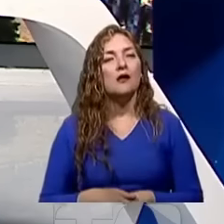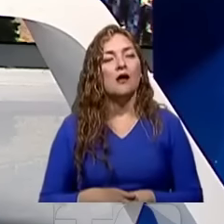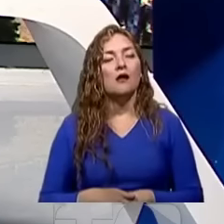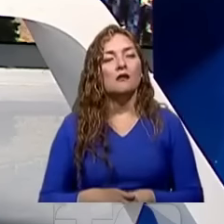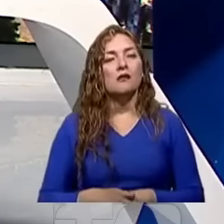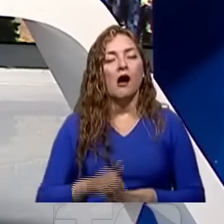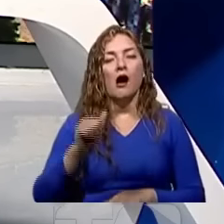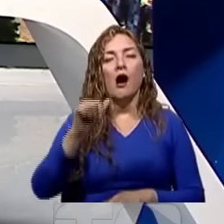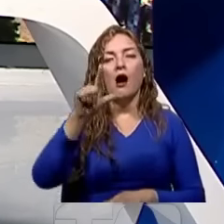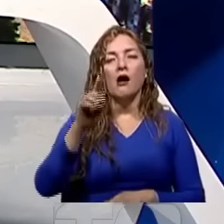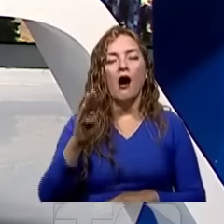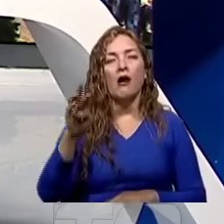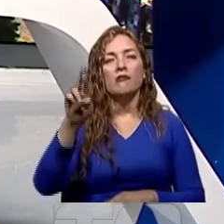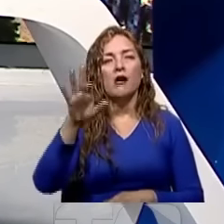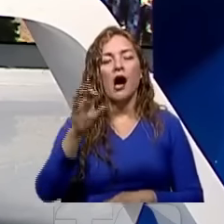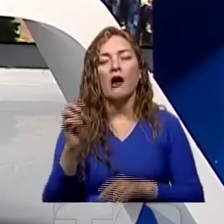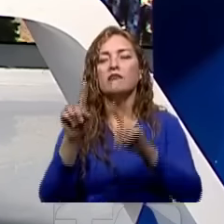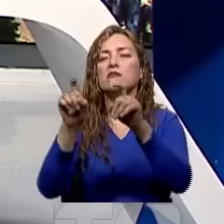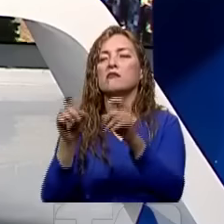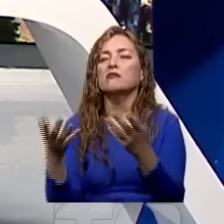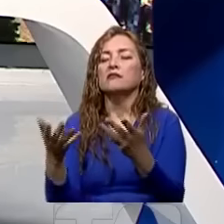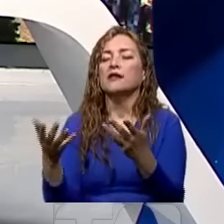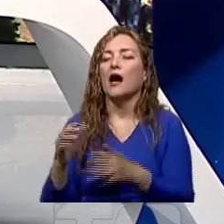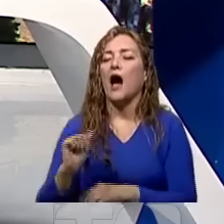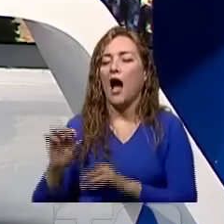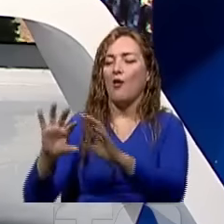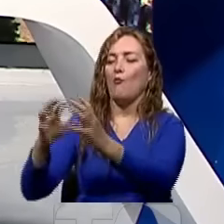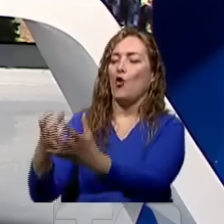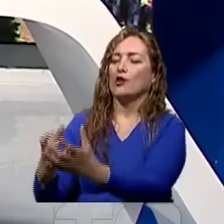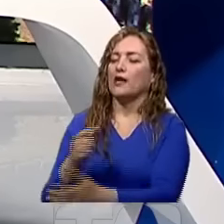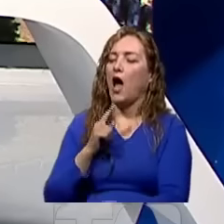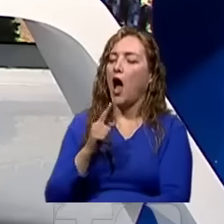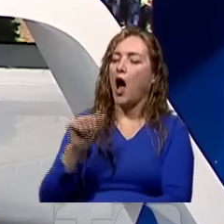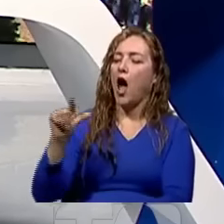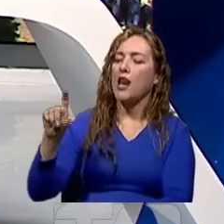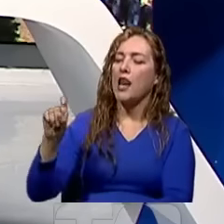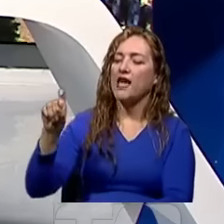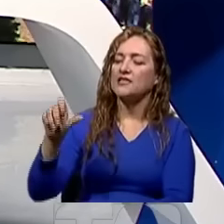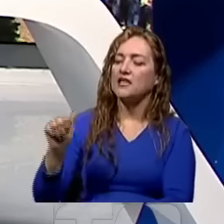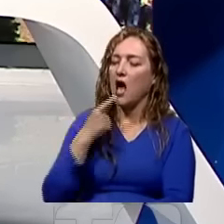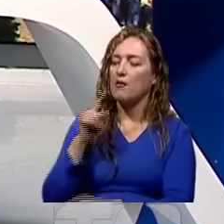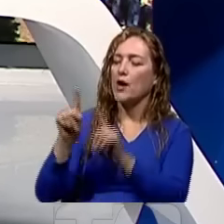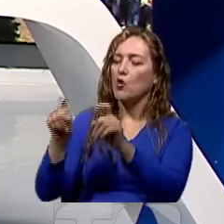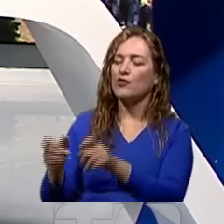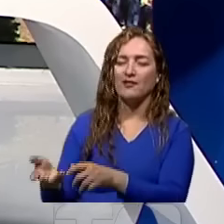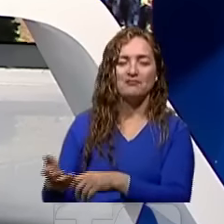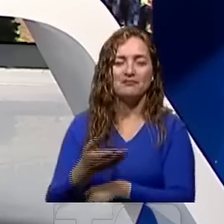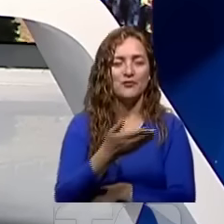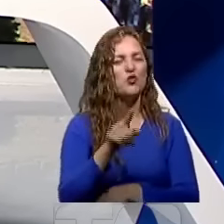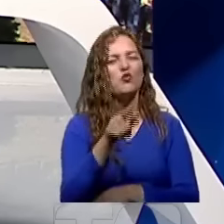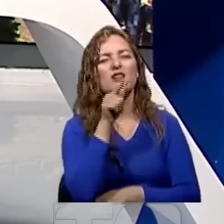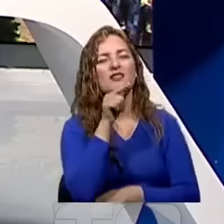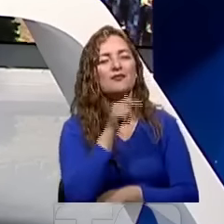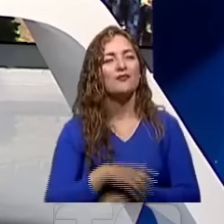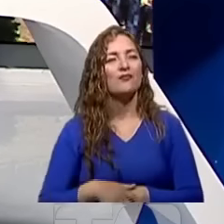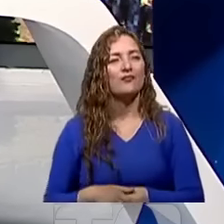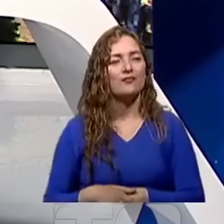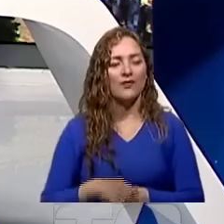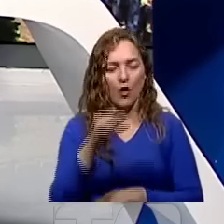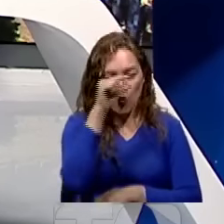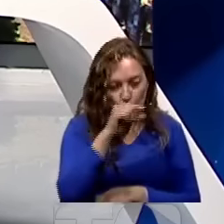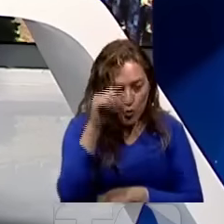le pregunta a Alexa. No sé a quién le pregunta a Diego de las efemérides ¿cierto? Del día. Alexa no, no le he preguntado a Alexa, lo voy a hacer ya. Pero gracias por ella. Google